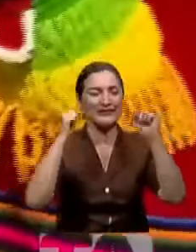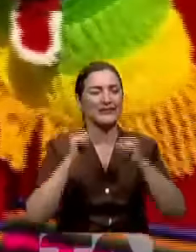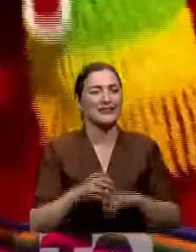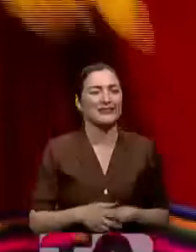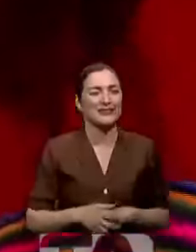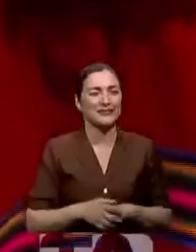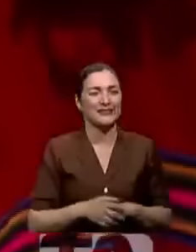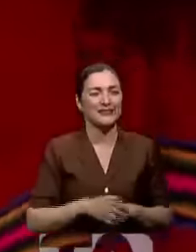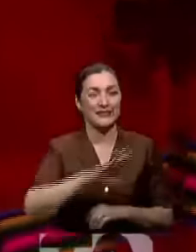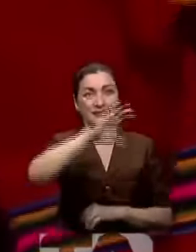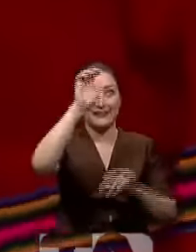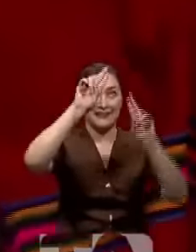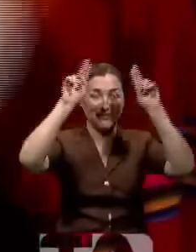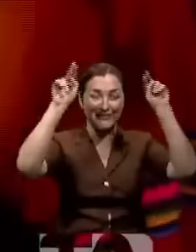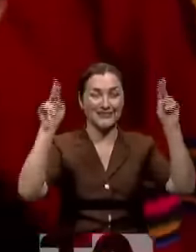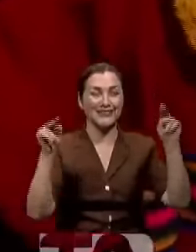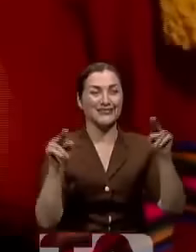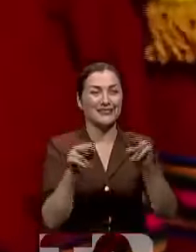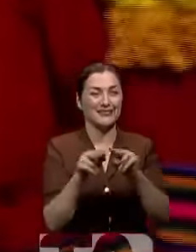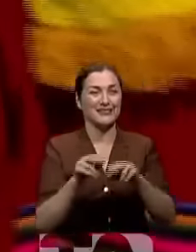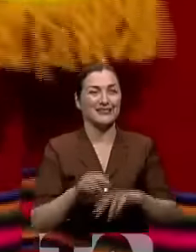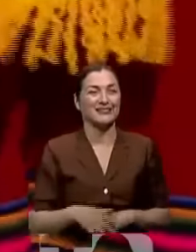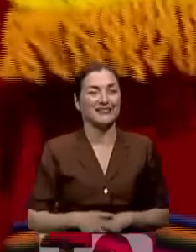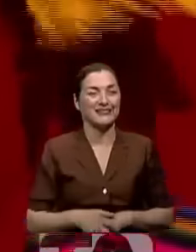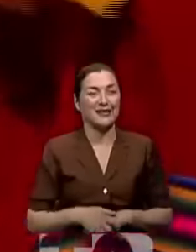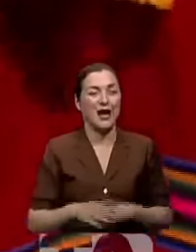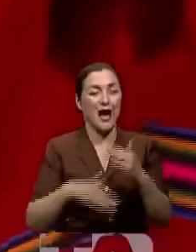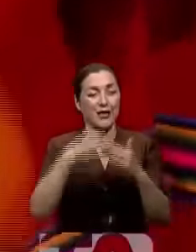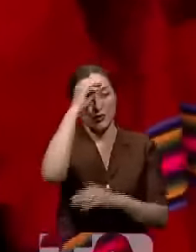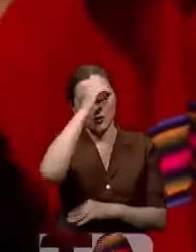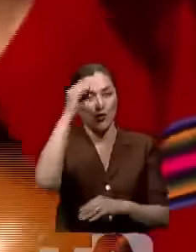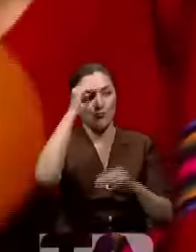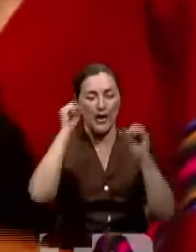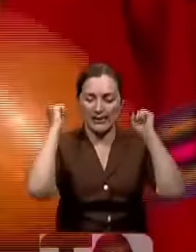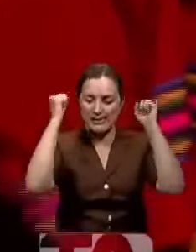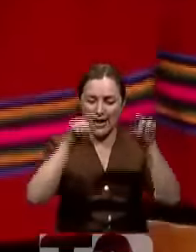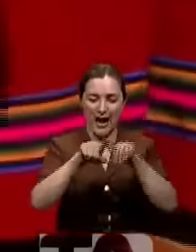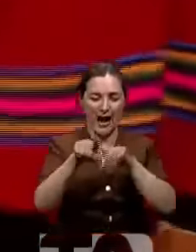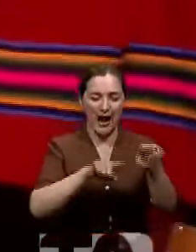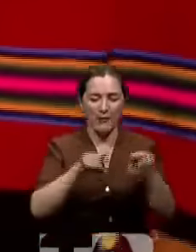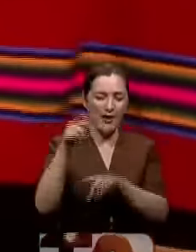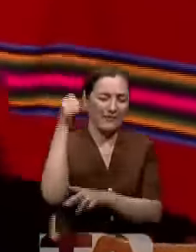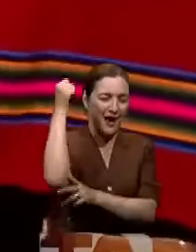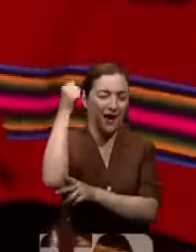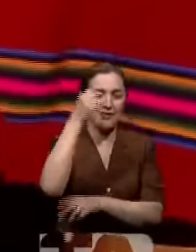El cielo se está nublando. Lo que la gente no sabe es que Ambato está ganando.